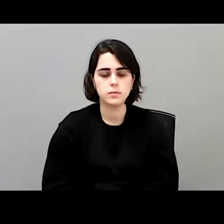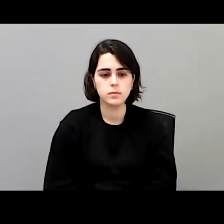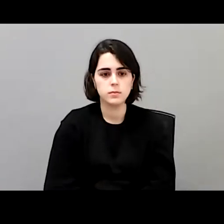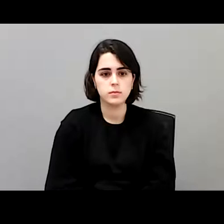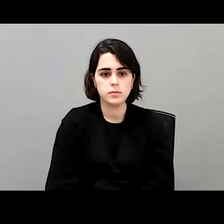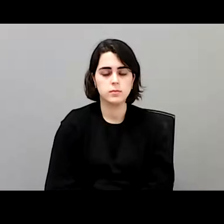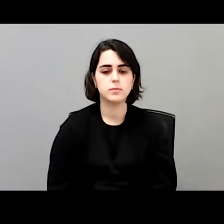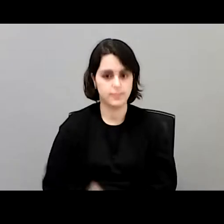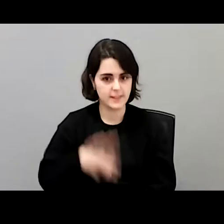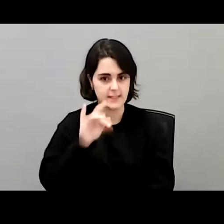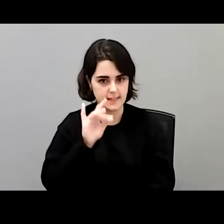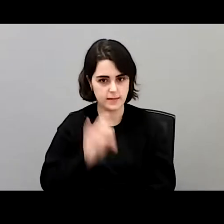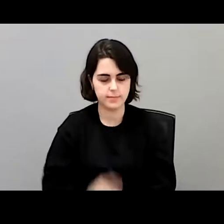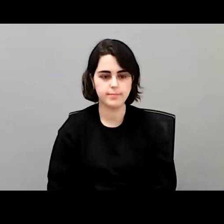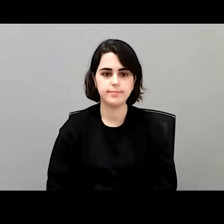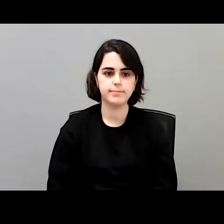Sí.